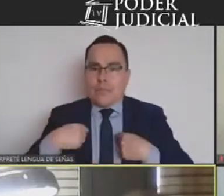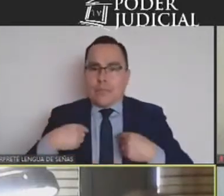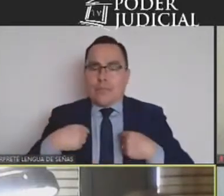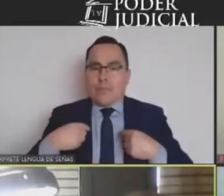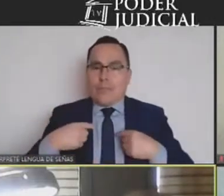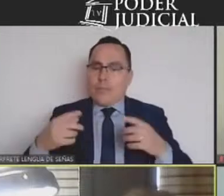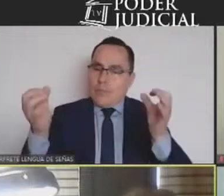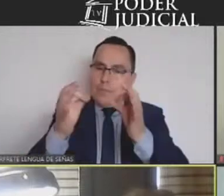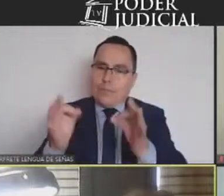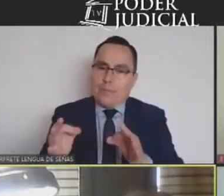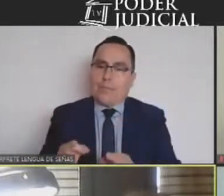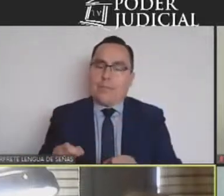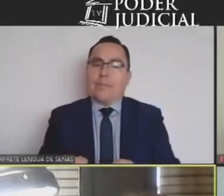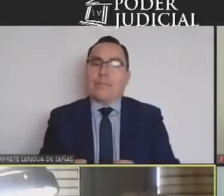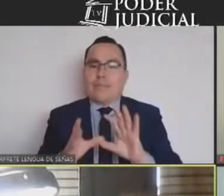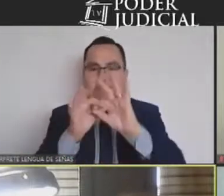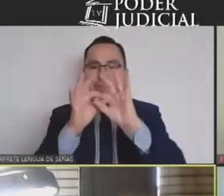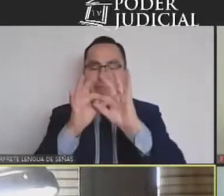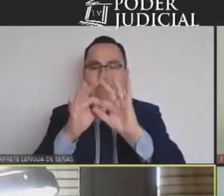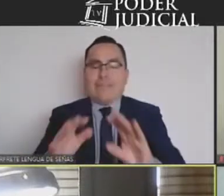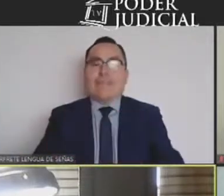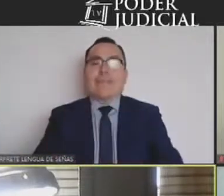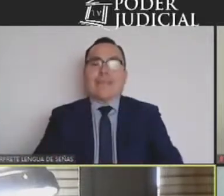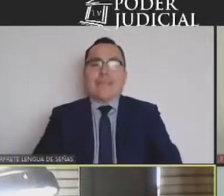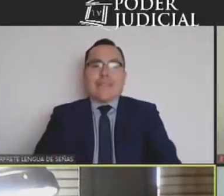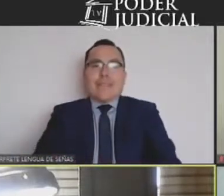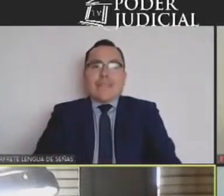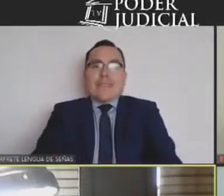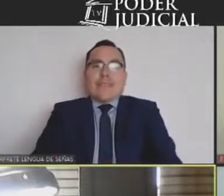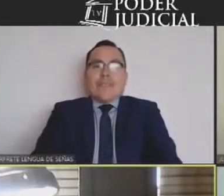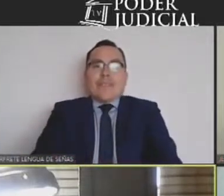en su momento. Muchísimas gracias.